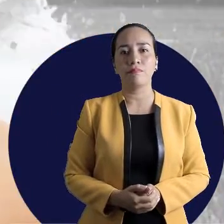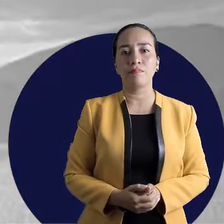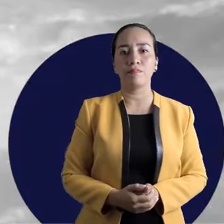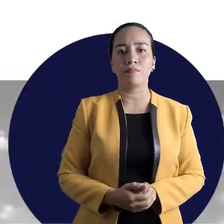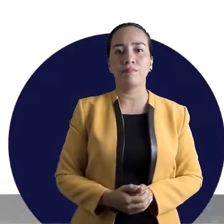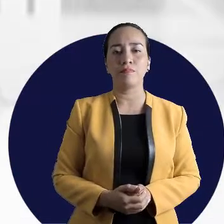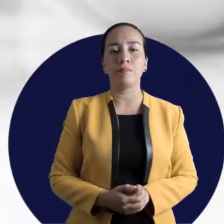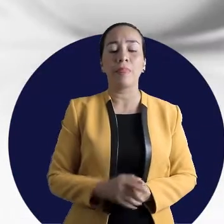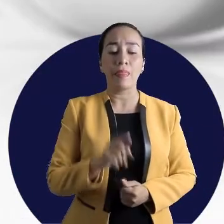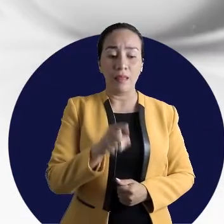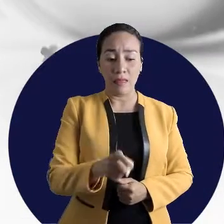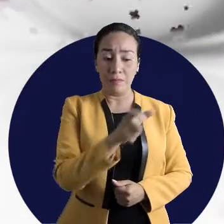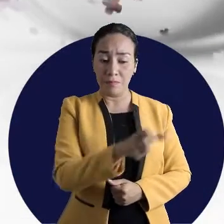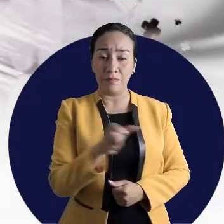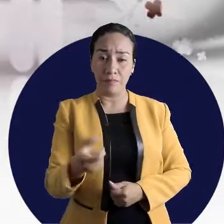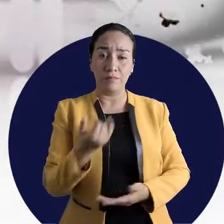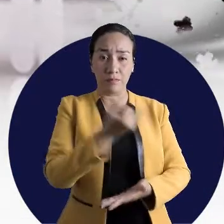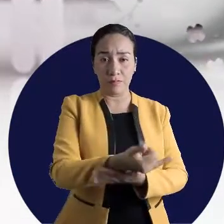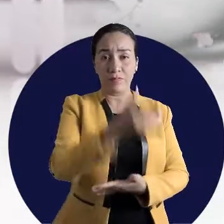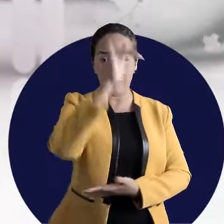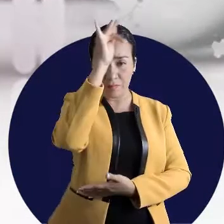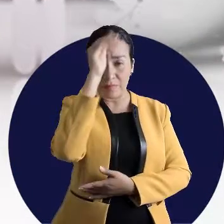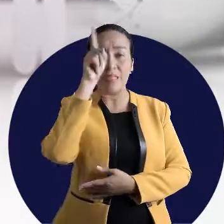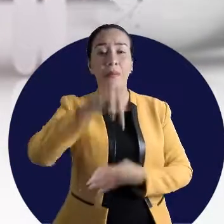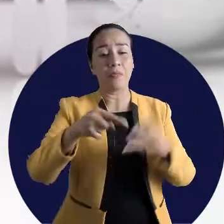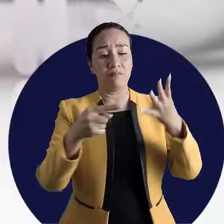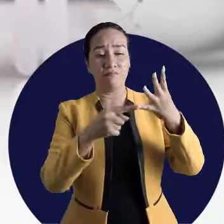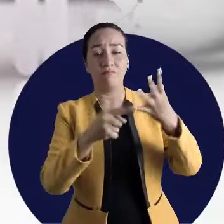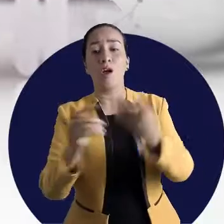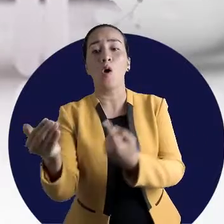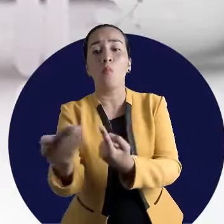El paciente también tendrá derecho a que se proteja.